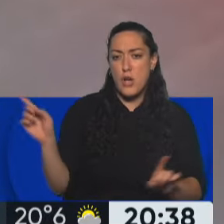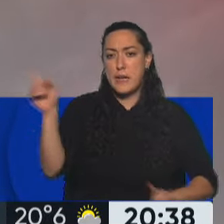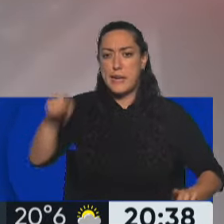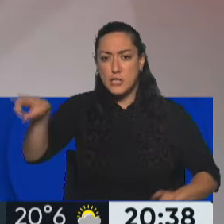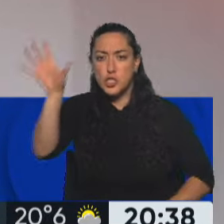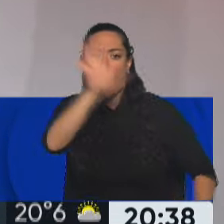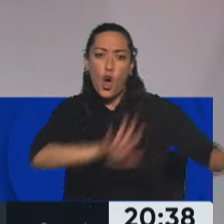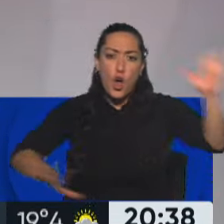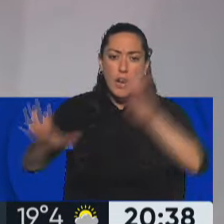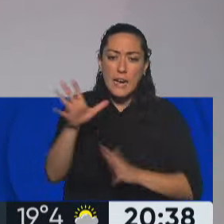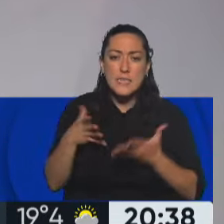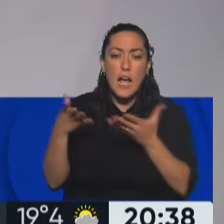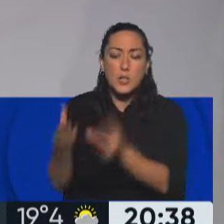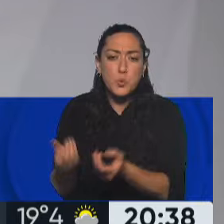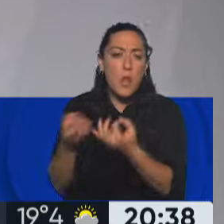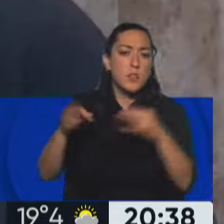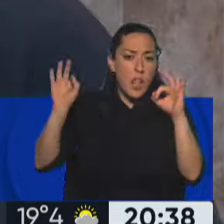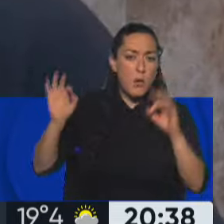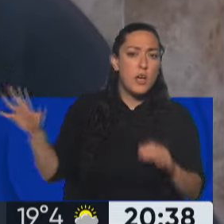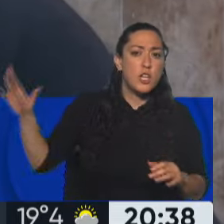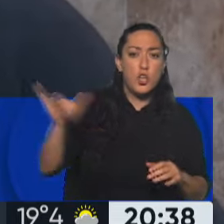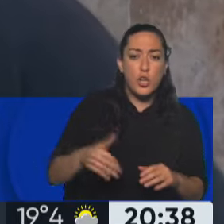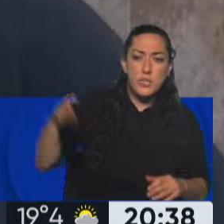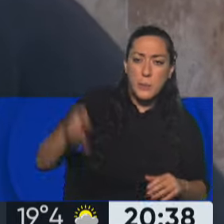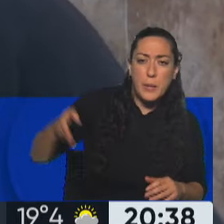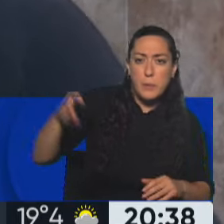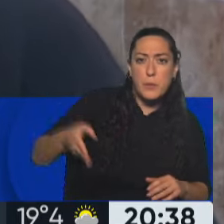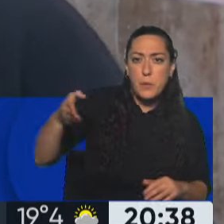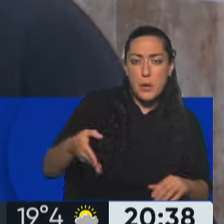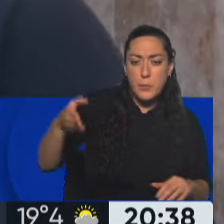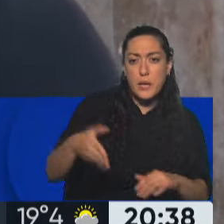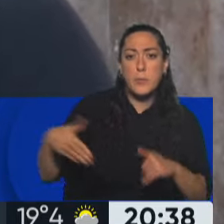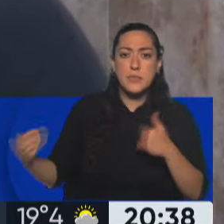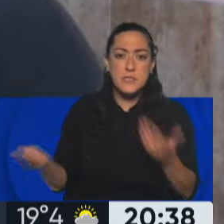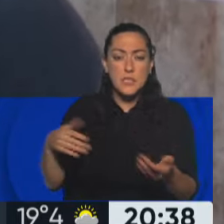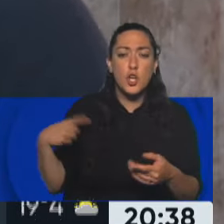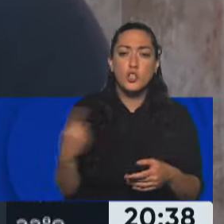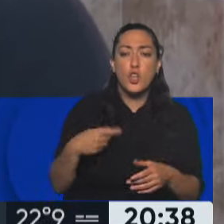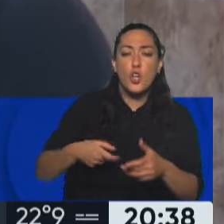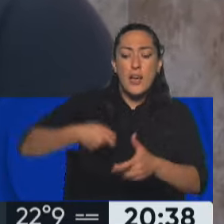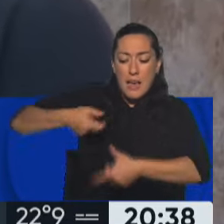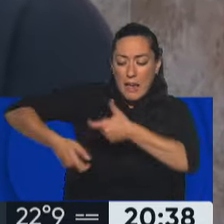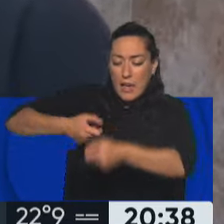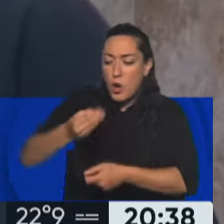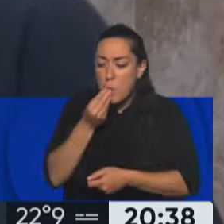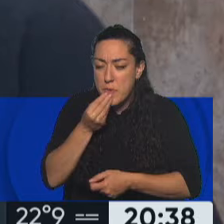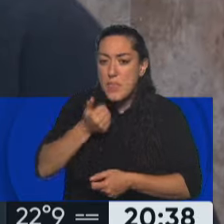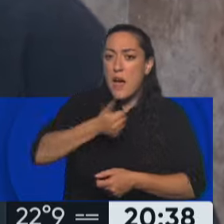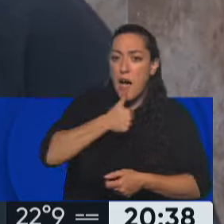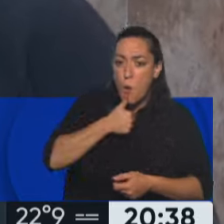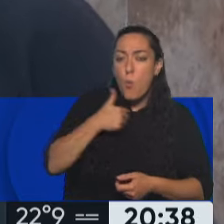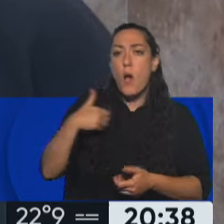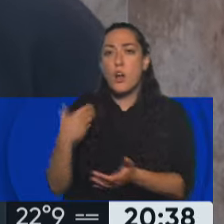para asistirlo y para rescatarlo. Todos los días veníamos con los vecinos, habíamos hecho unos cablecitos para poder bajarle el agua y que no se